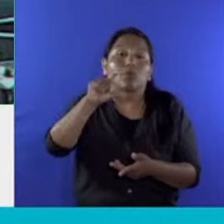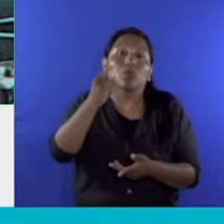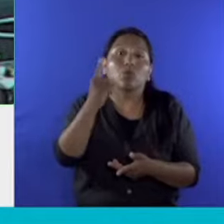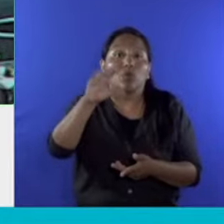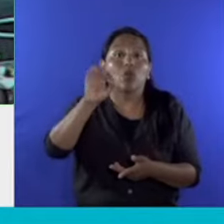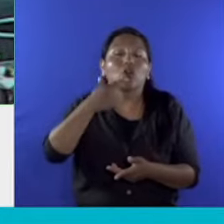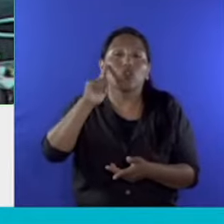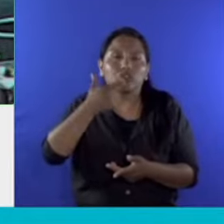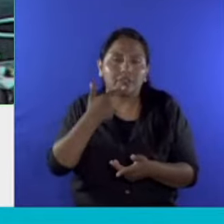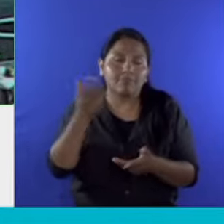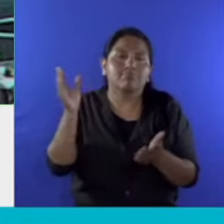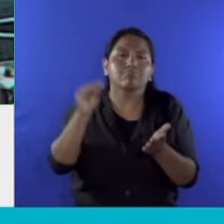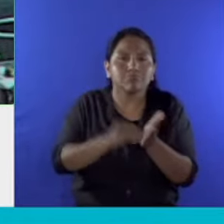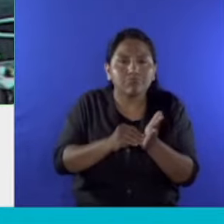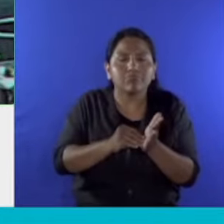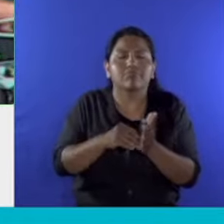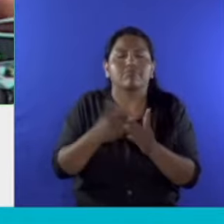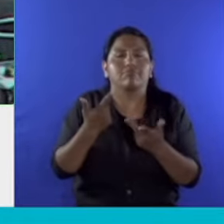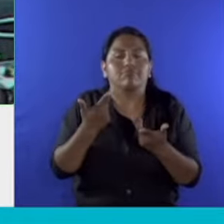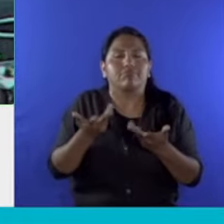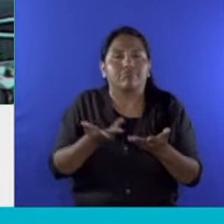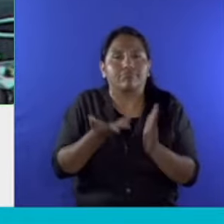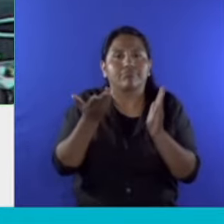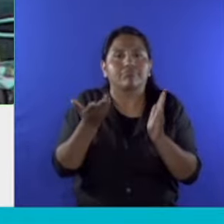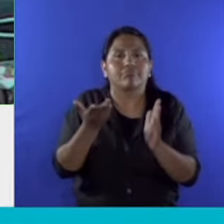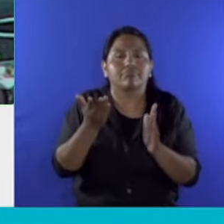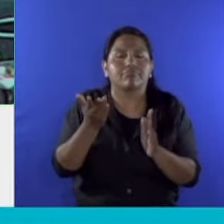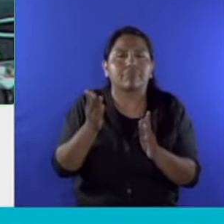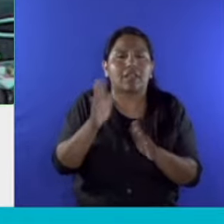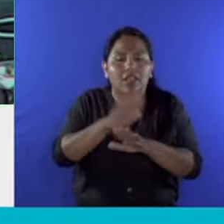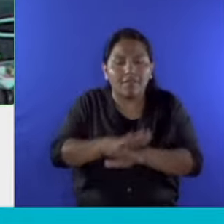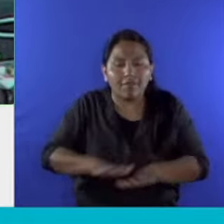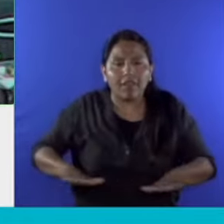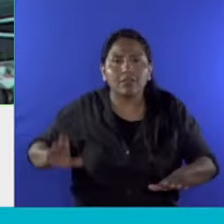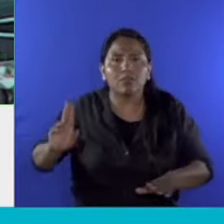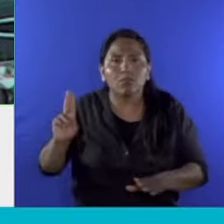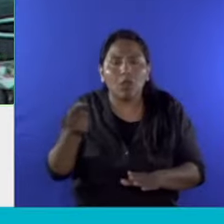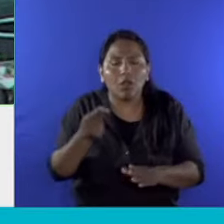que volvieron a empinar la curva de la mortalidad infantil